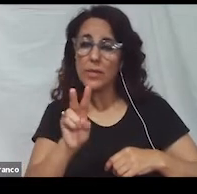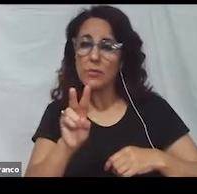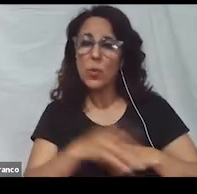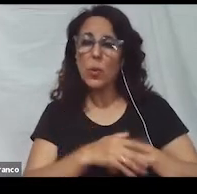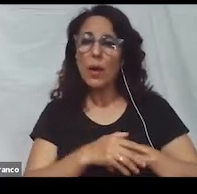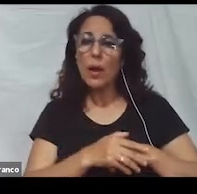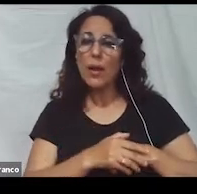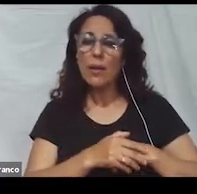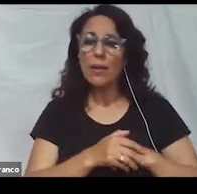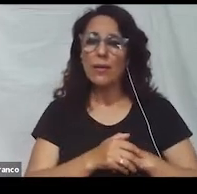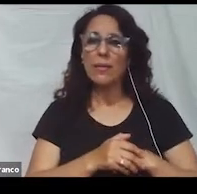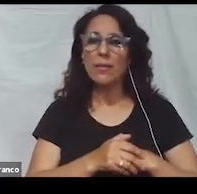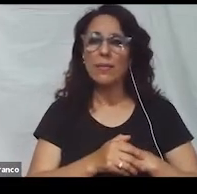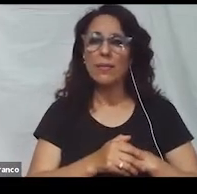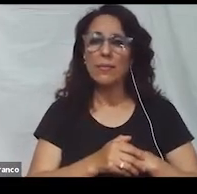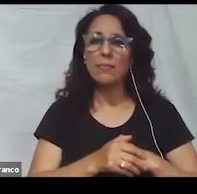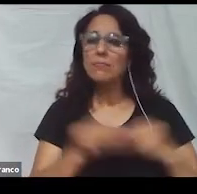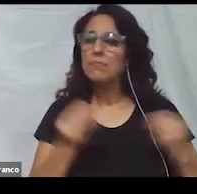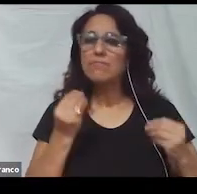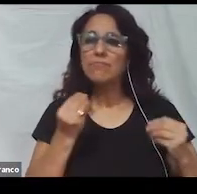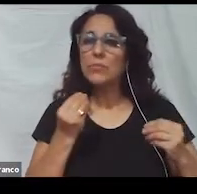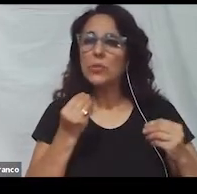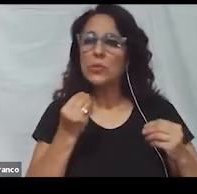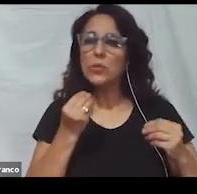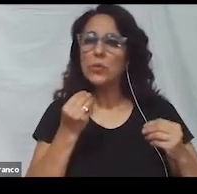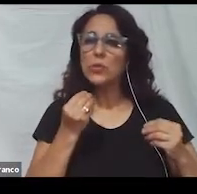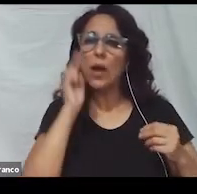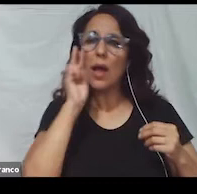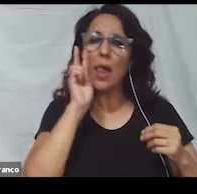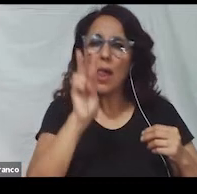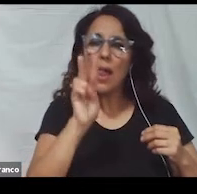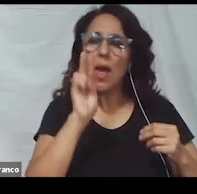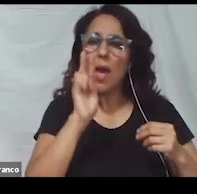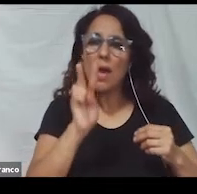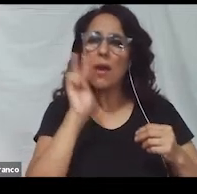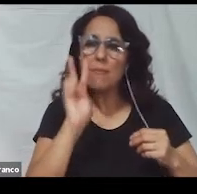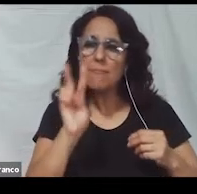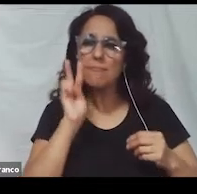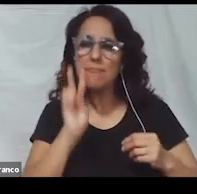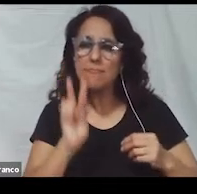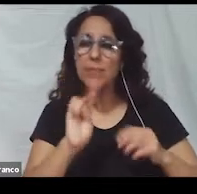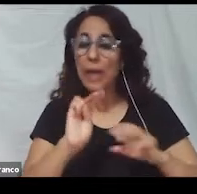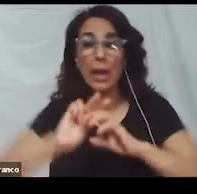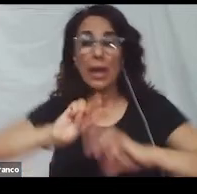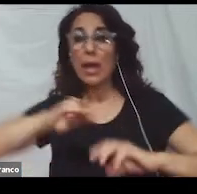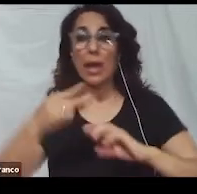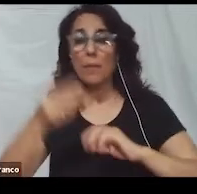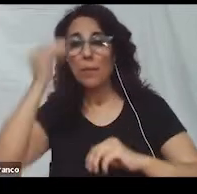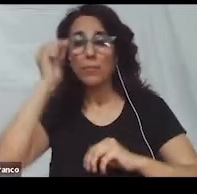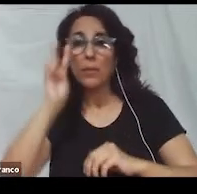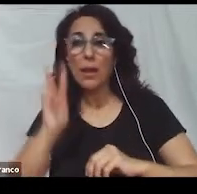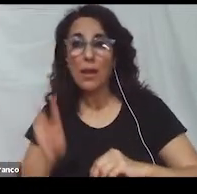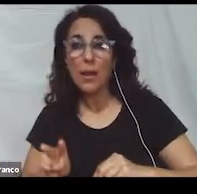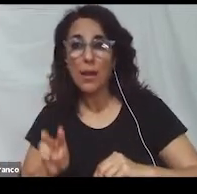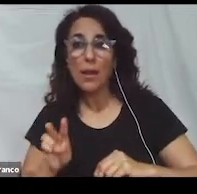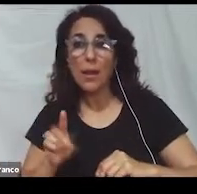personas que vemos consideramos a una tabla como algo que podemos leer de columna a columna muy rápido. Pero tengan en mente, por favor,